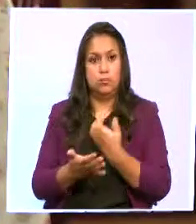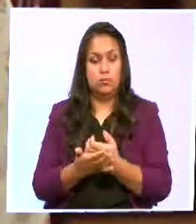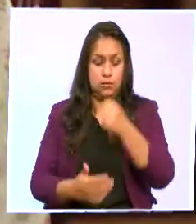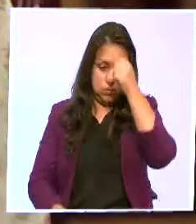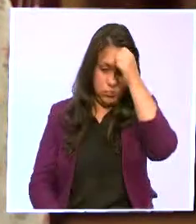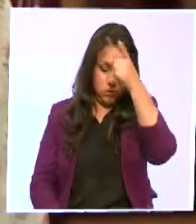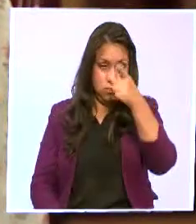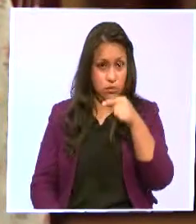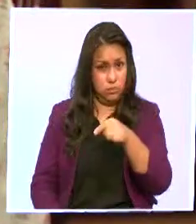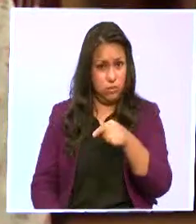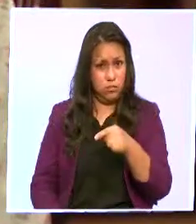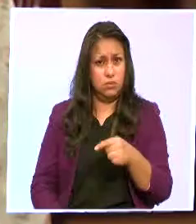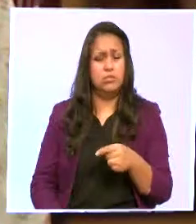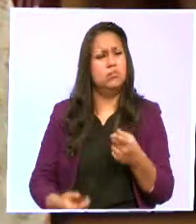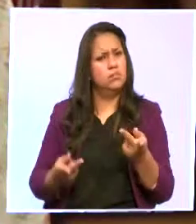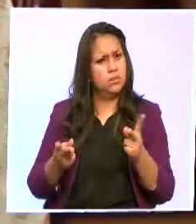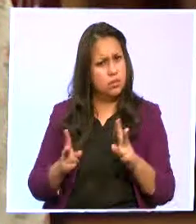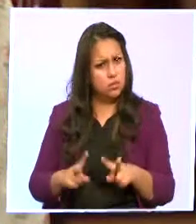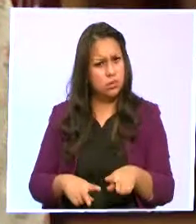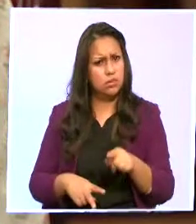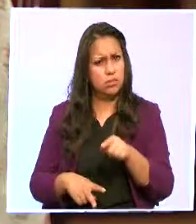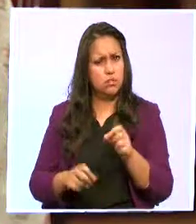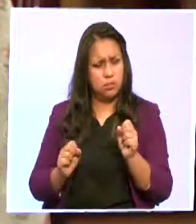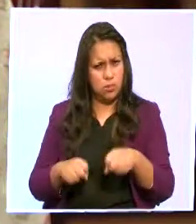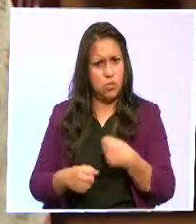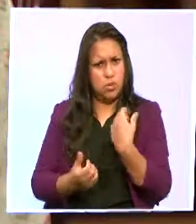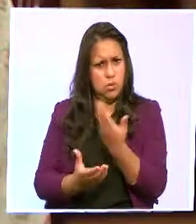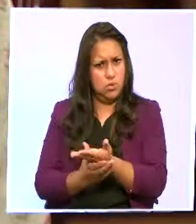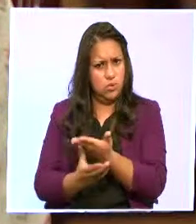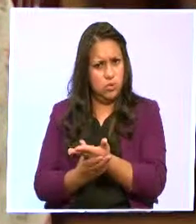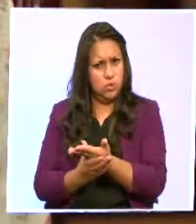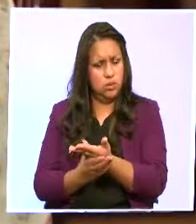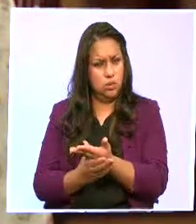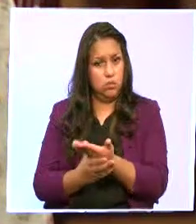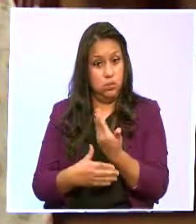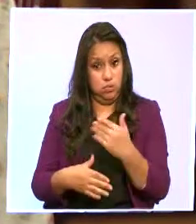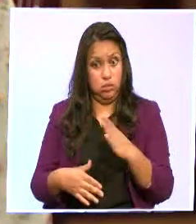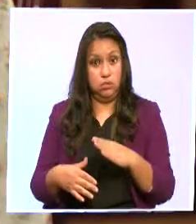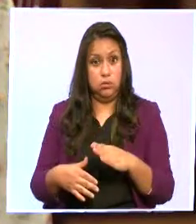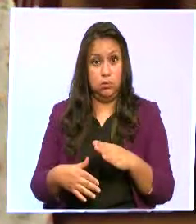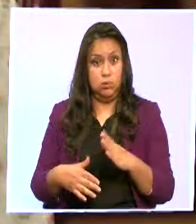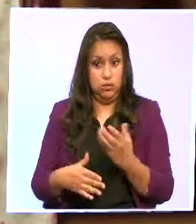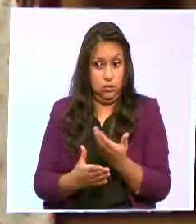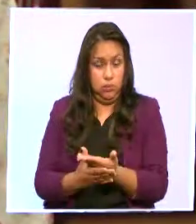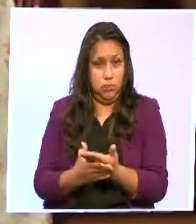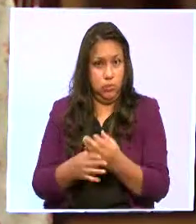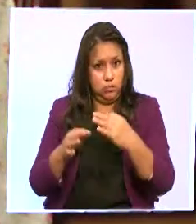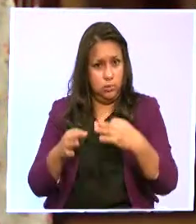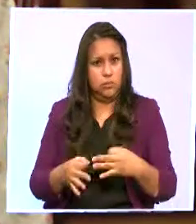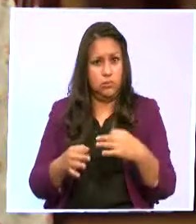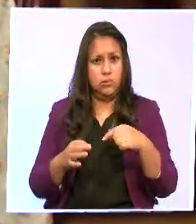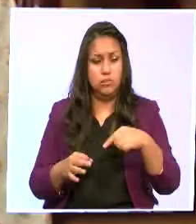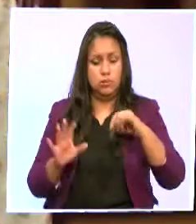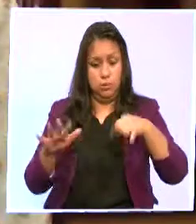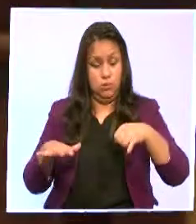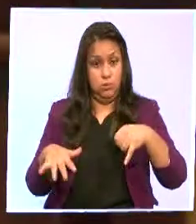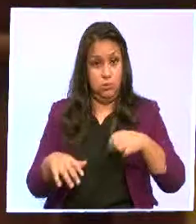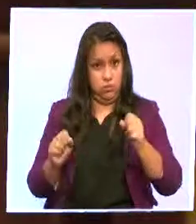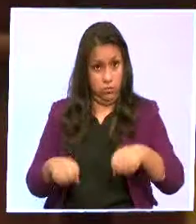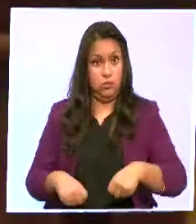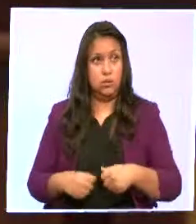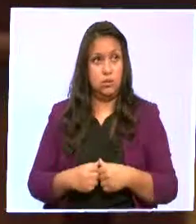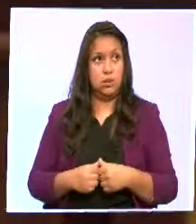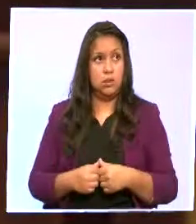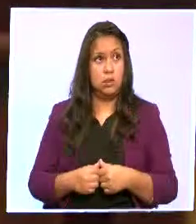entra el proceso de consulta prelegislativa sería una de las propuestas que se superarían ya en el primer semestre de este año esperamos